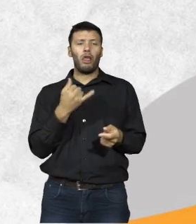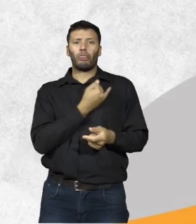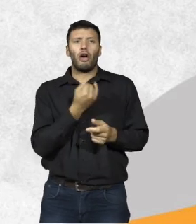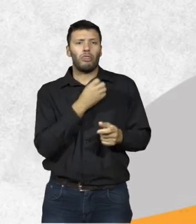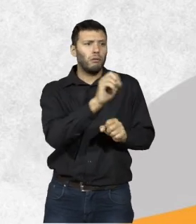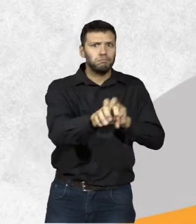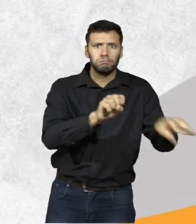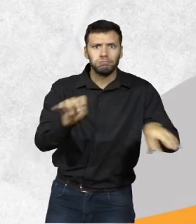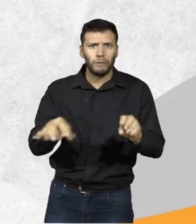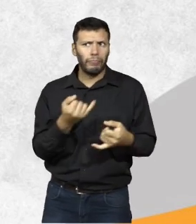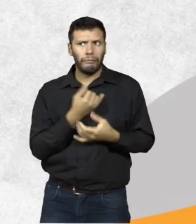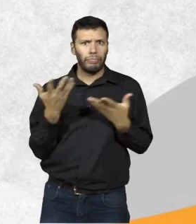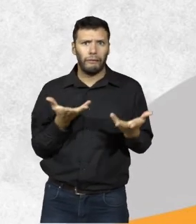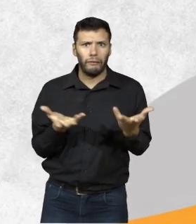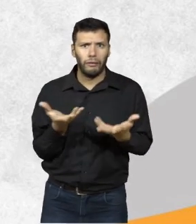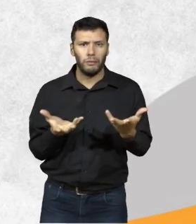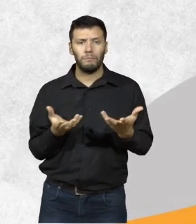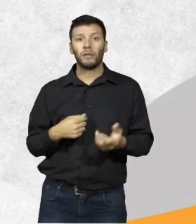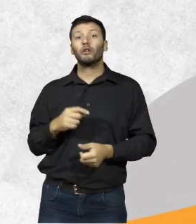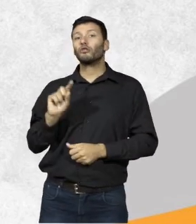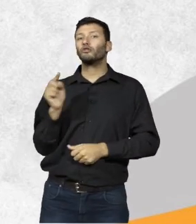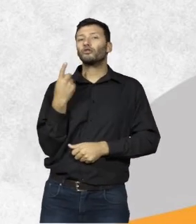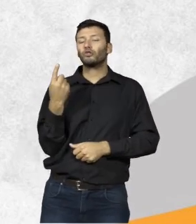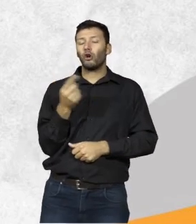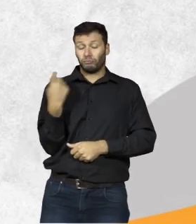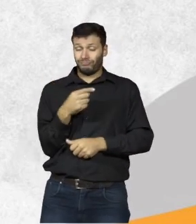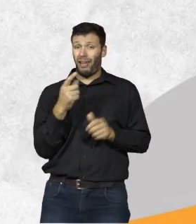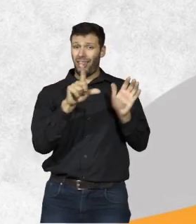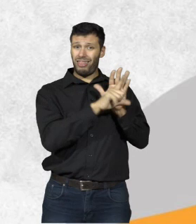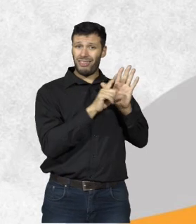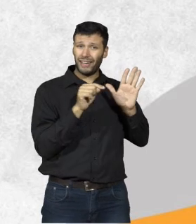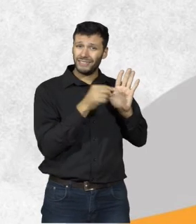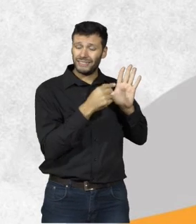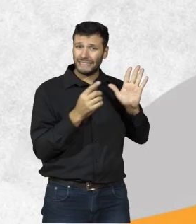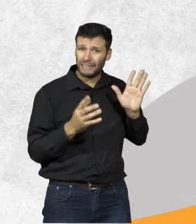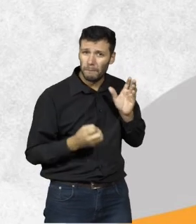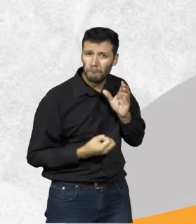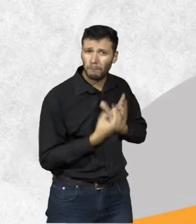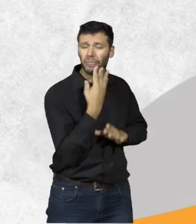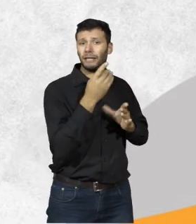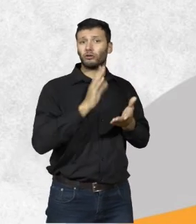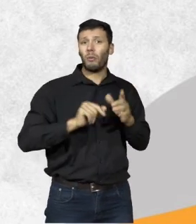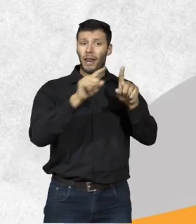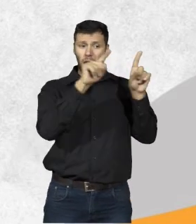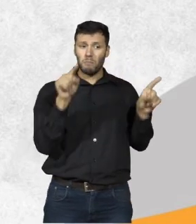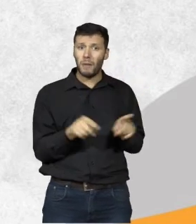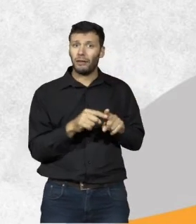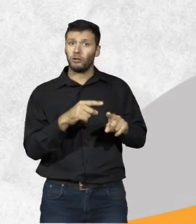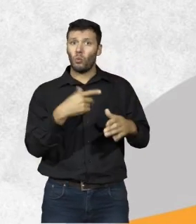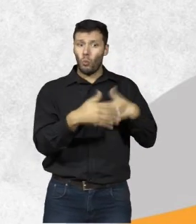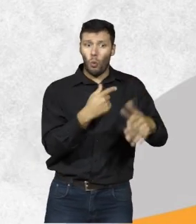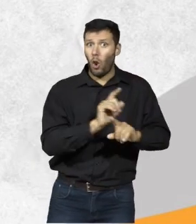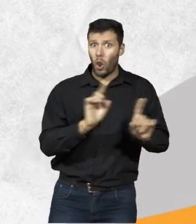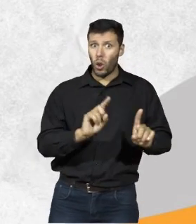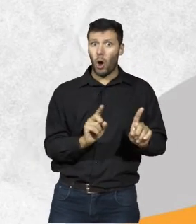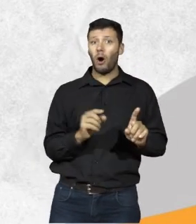Nosotros sacamos hace 2 años una ley que es la de disposición de neumáticos fuera de uso, donde